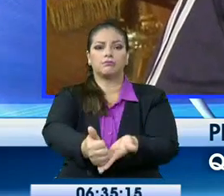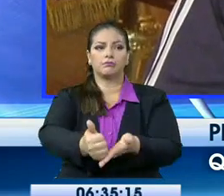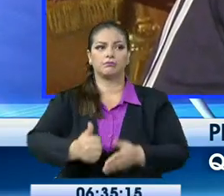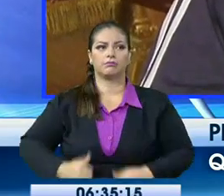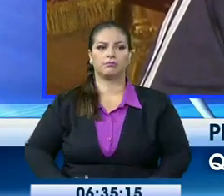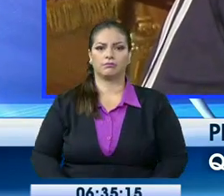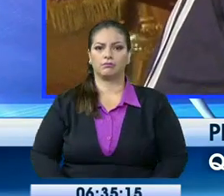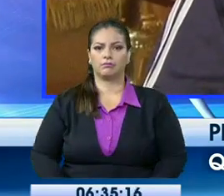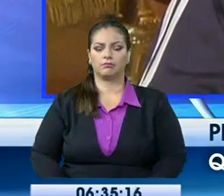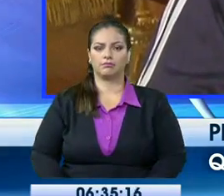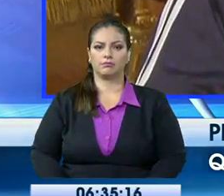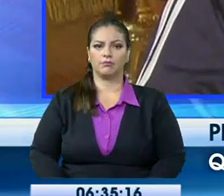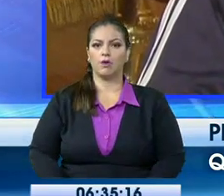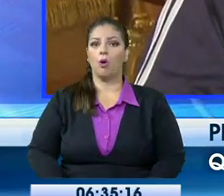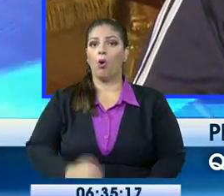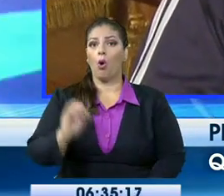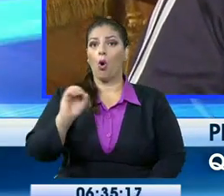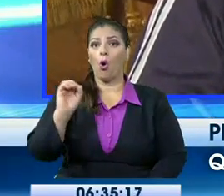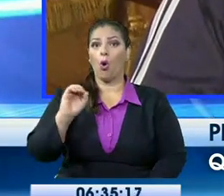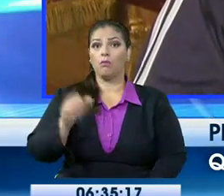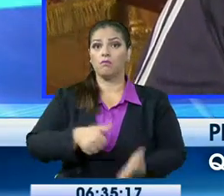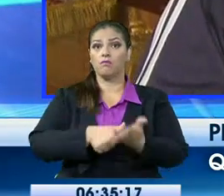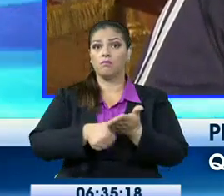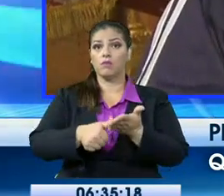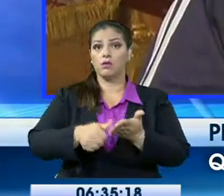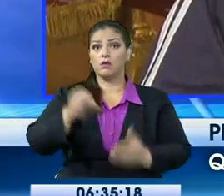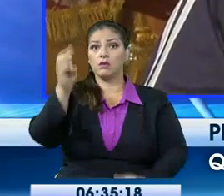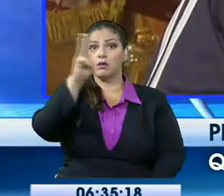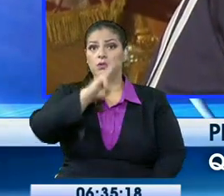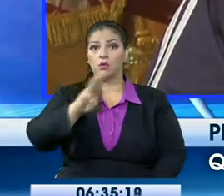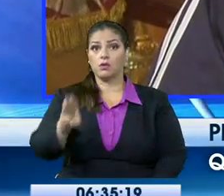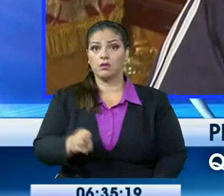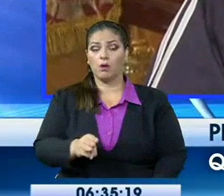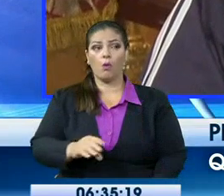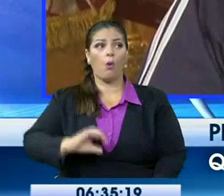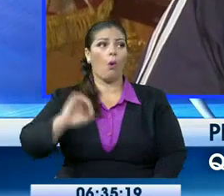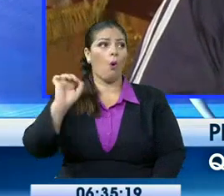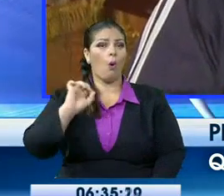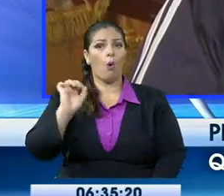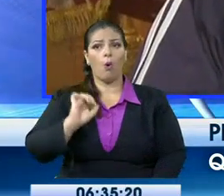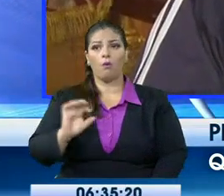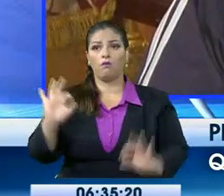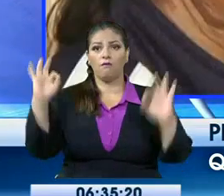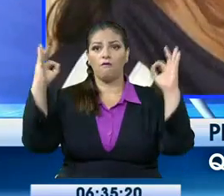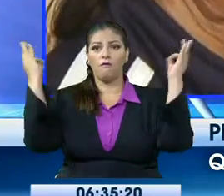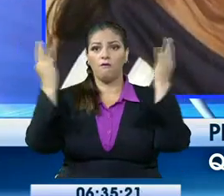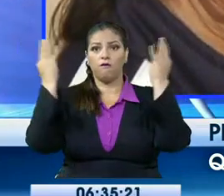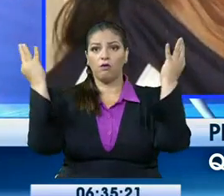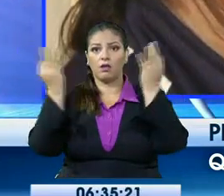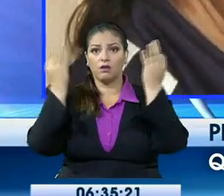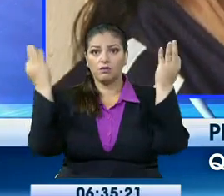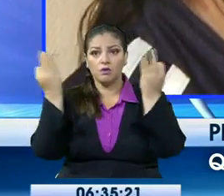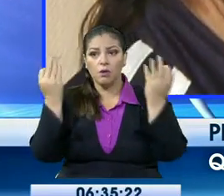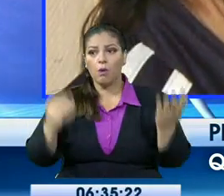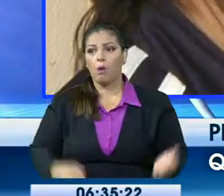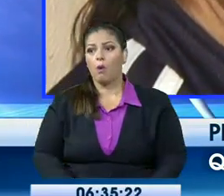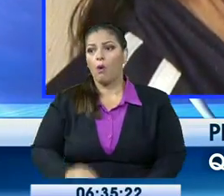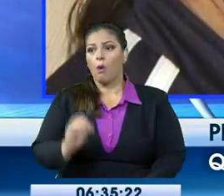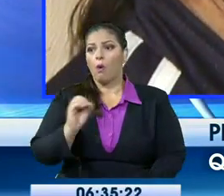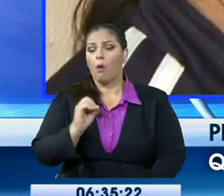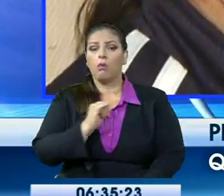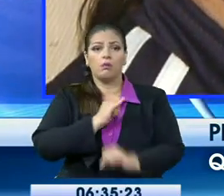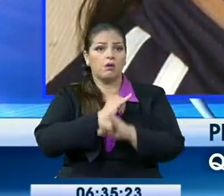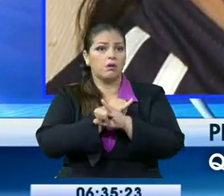salud pública, aparte de encontrar, ¿por qué no? Tal vez alguna fundación, alguna institución, como bien decías, privada, ¿por